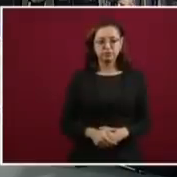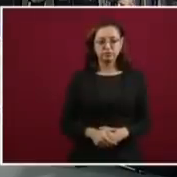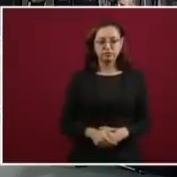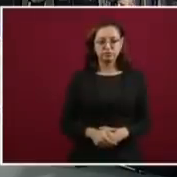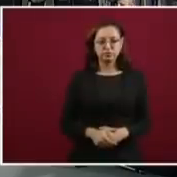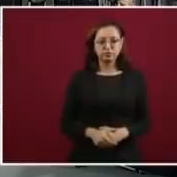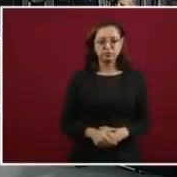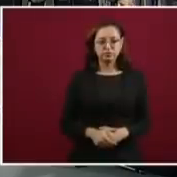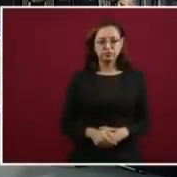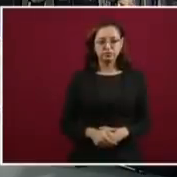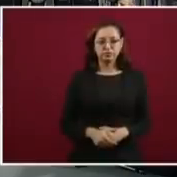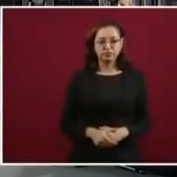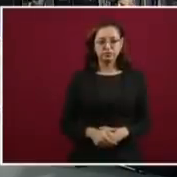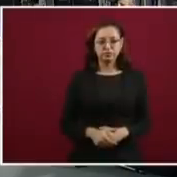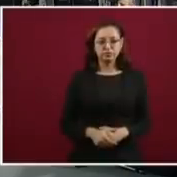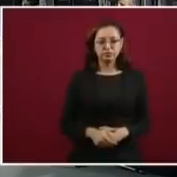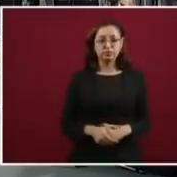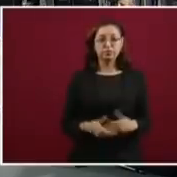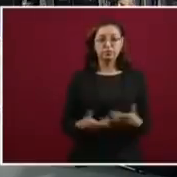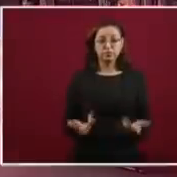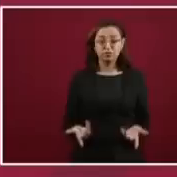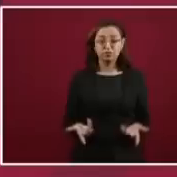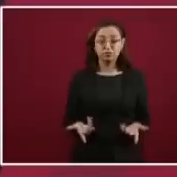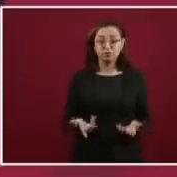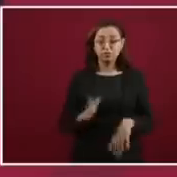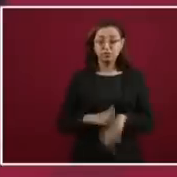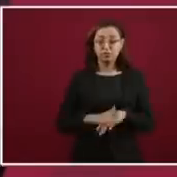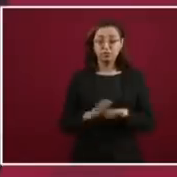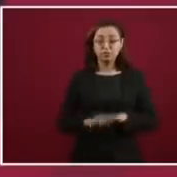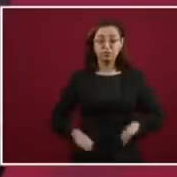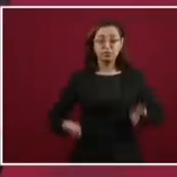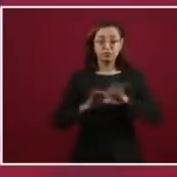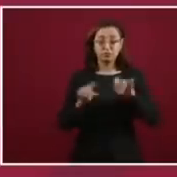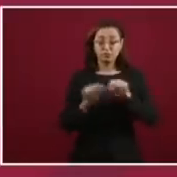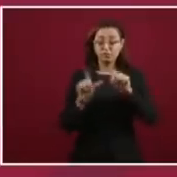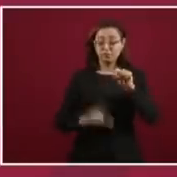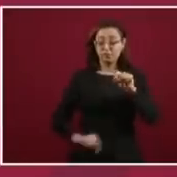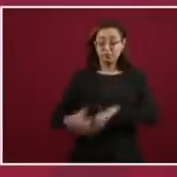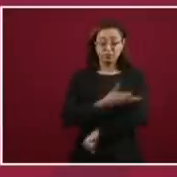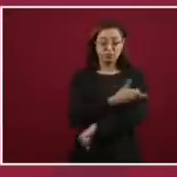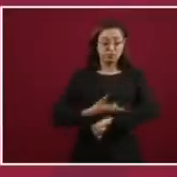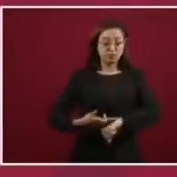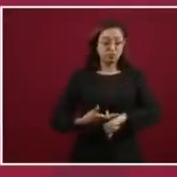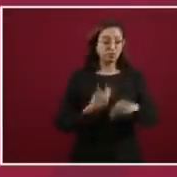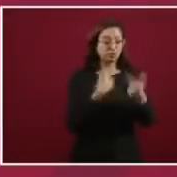sobre todo por las características de las familias en méxico